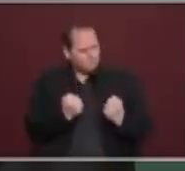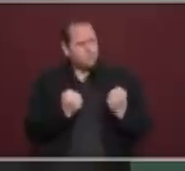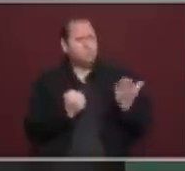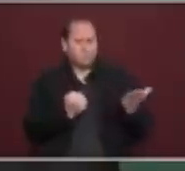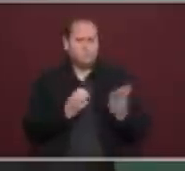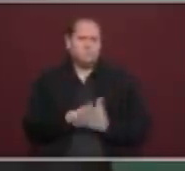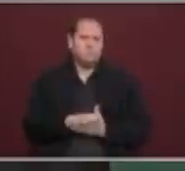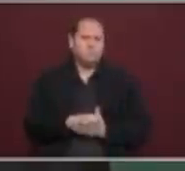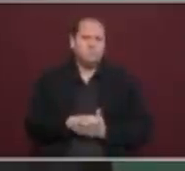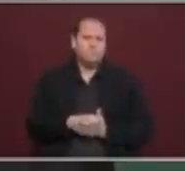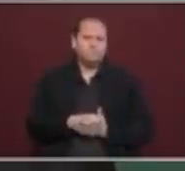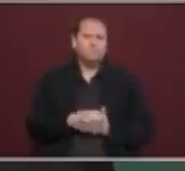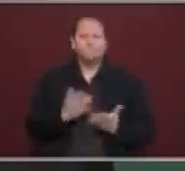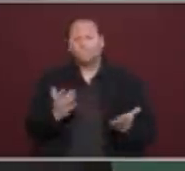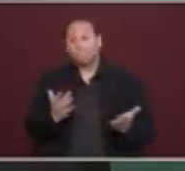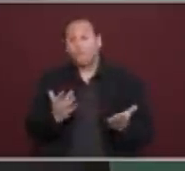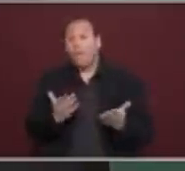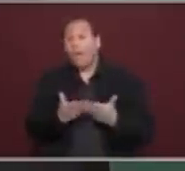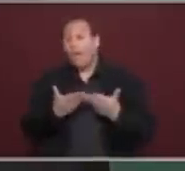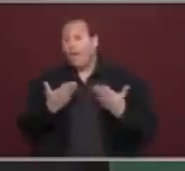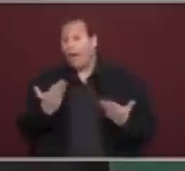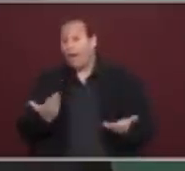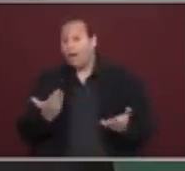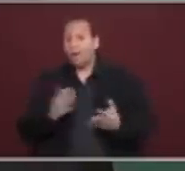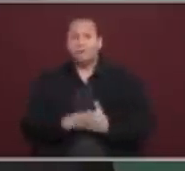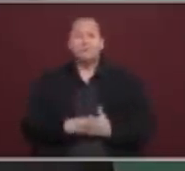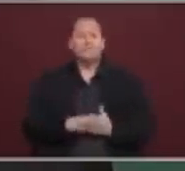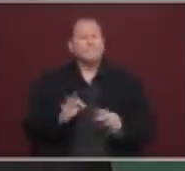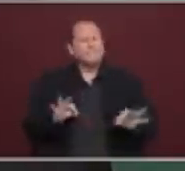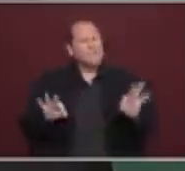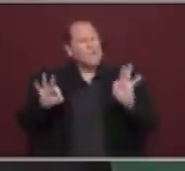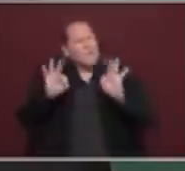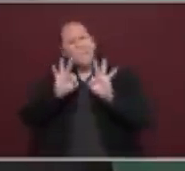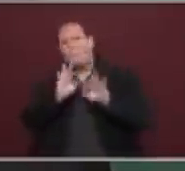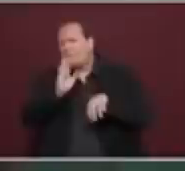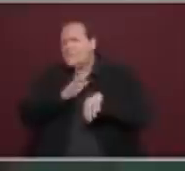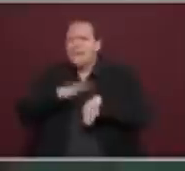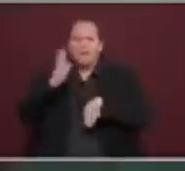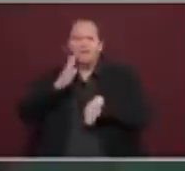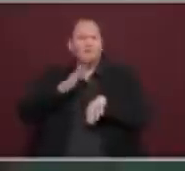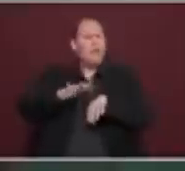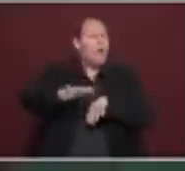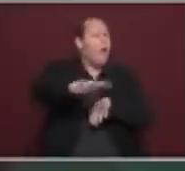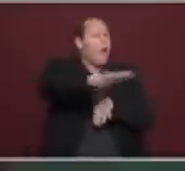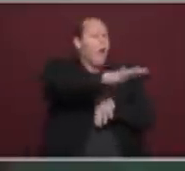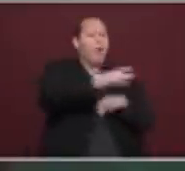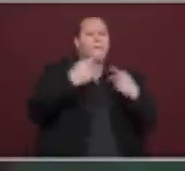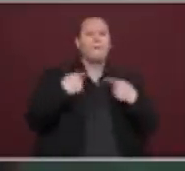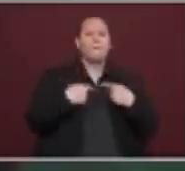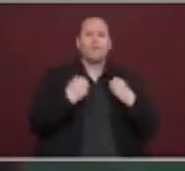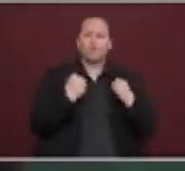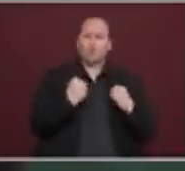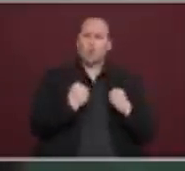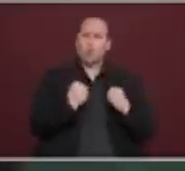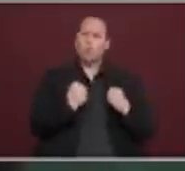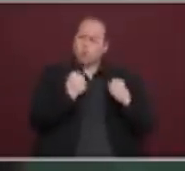y ahora lo más importante va a ser garantizar la seguridad pública